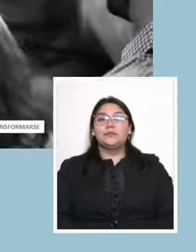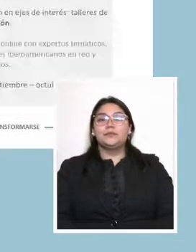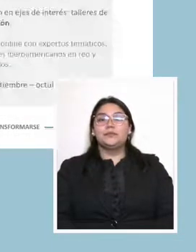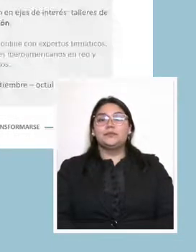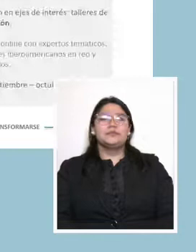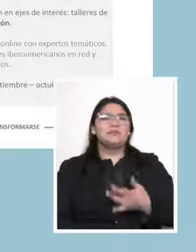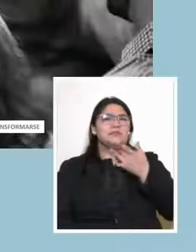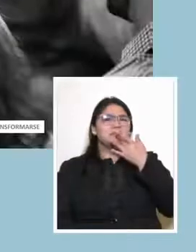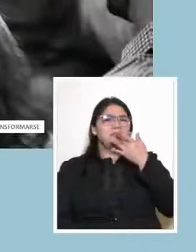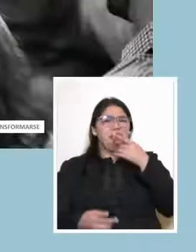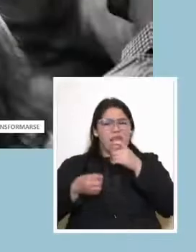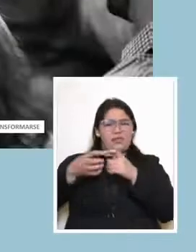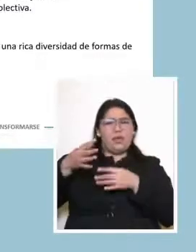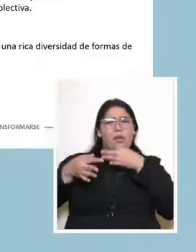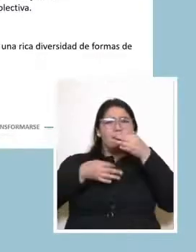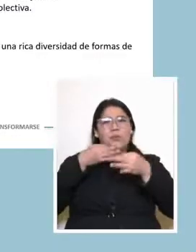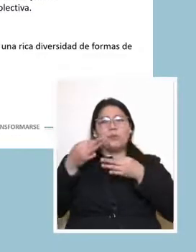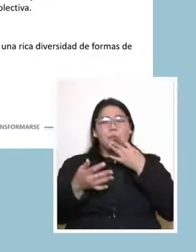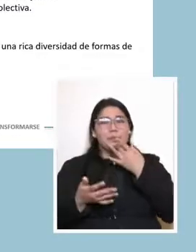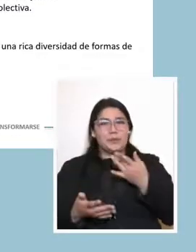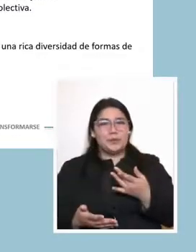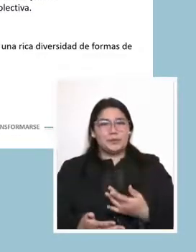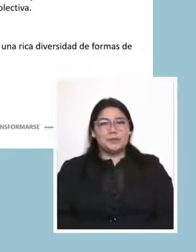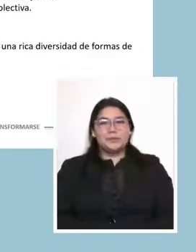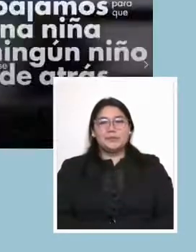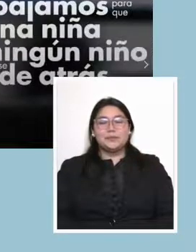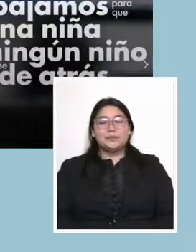¿Por qué digo esto precisamente?